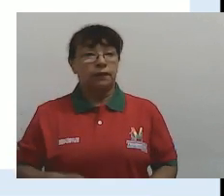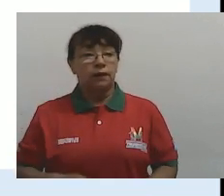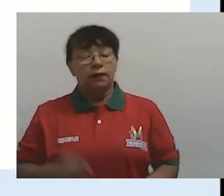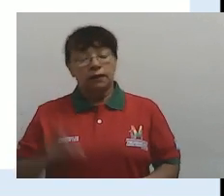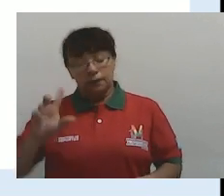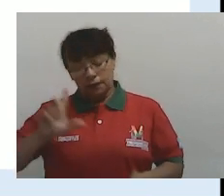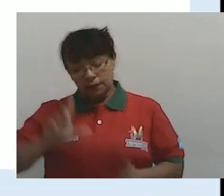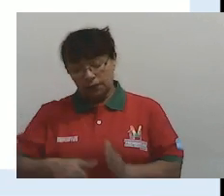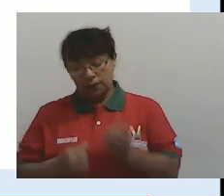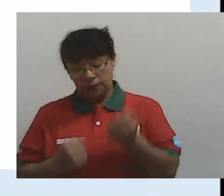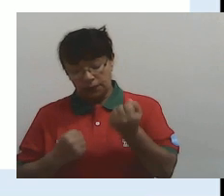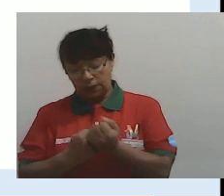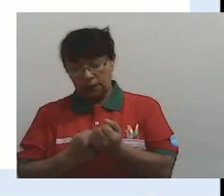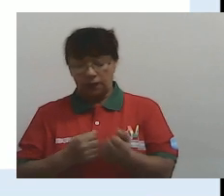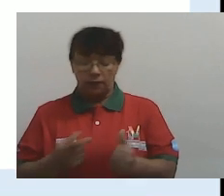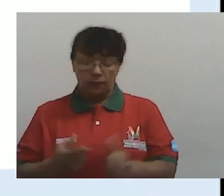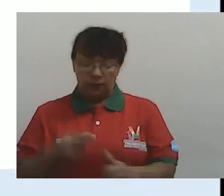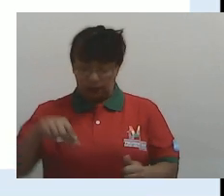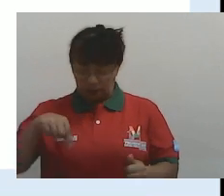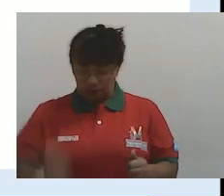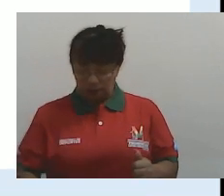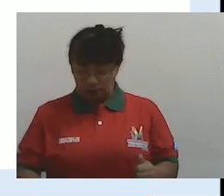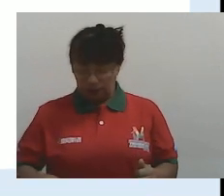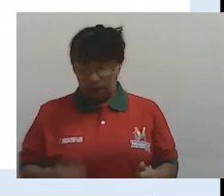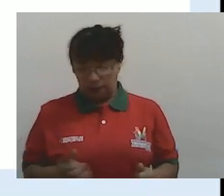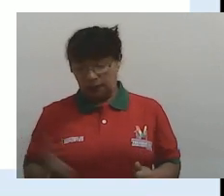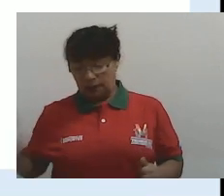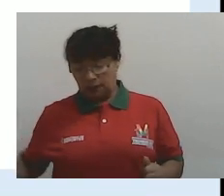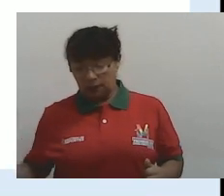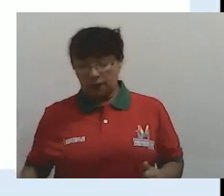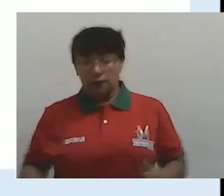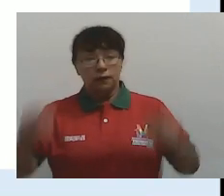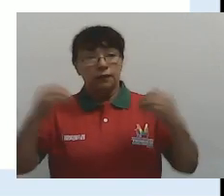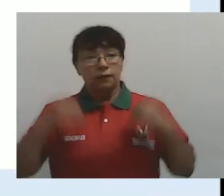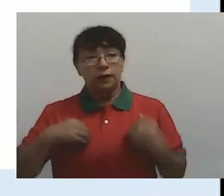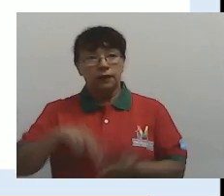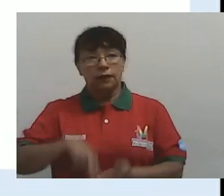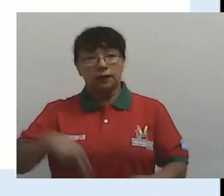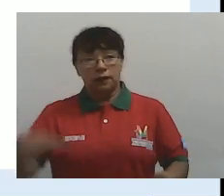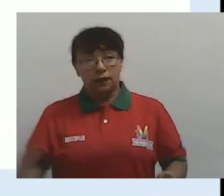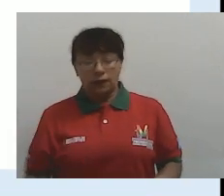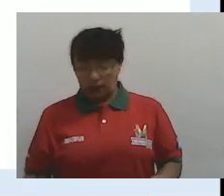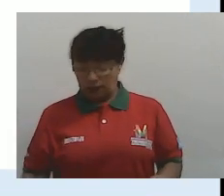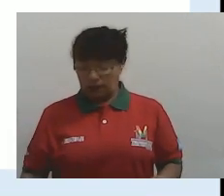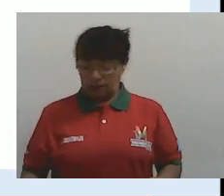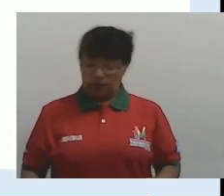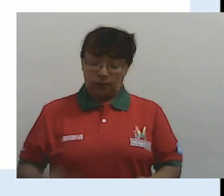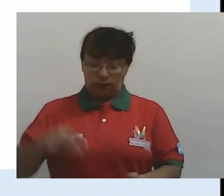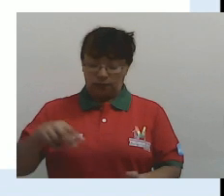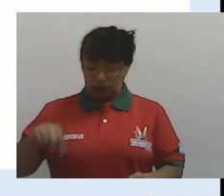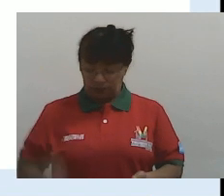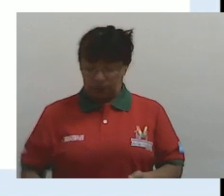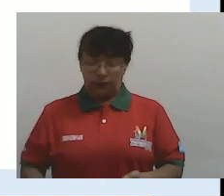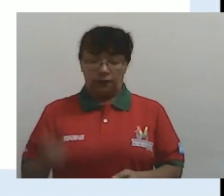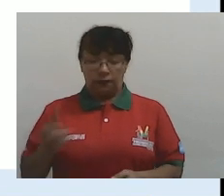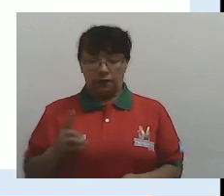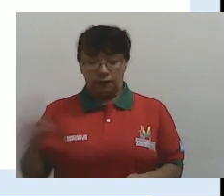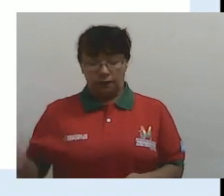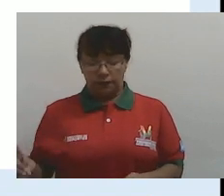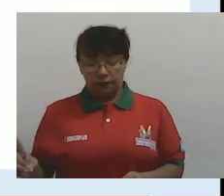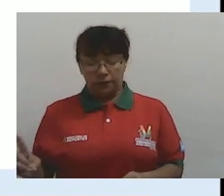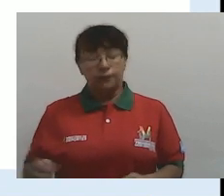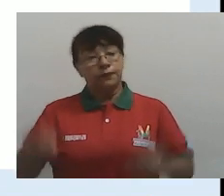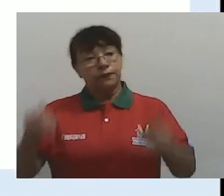ese primer pie, digamos fuera derecho, tiene que caer de nuevo con el pie derecho. Y tiene